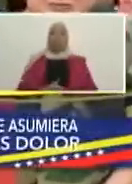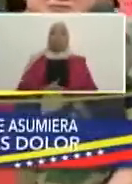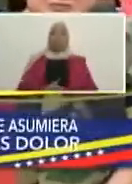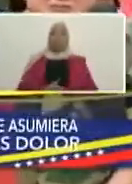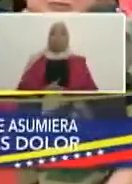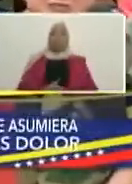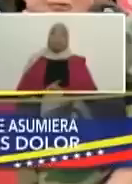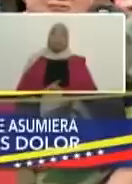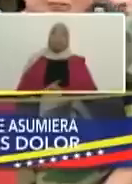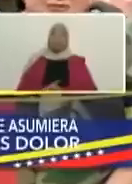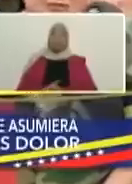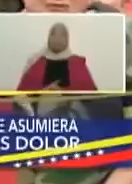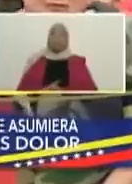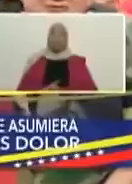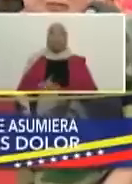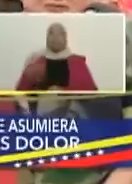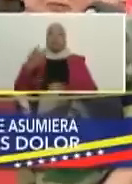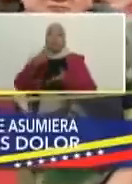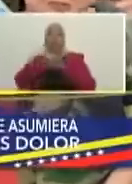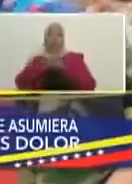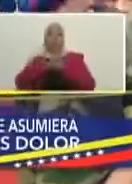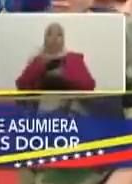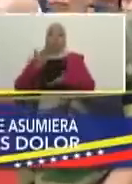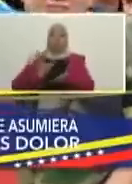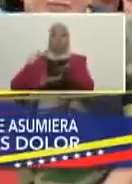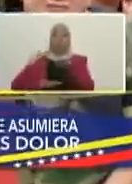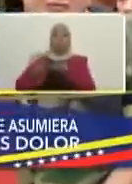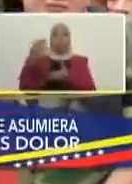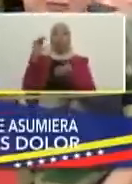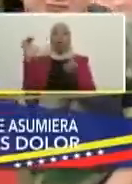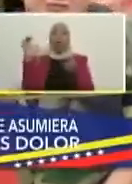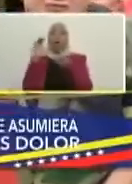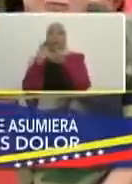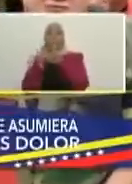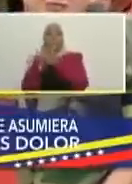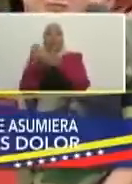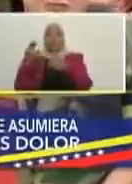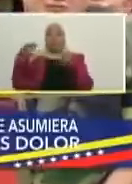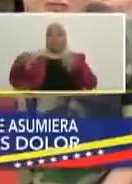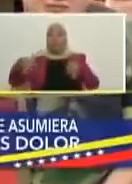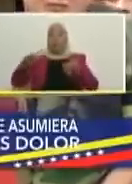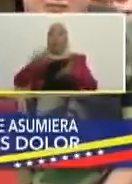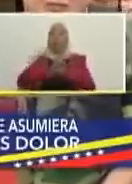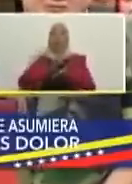Los caminos de la convivencia, de la armonía nacional.